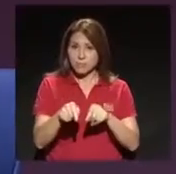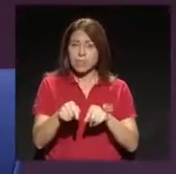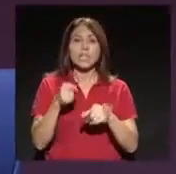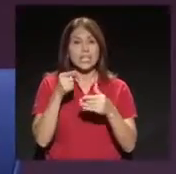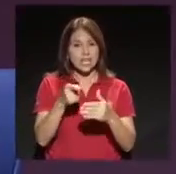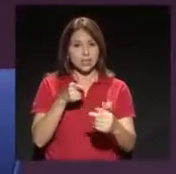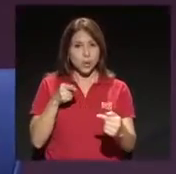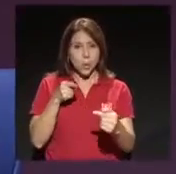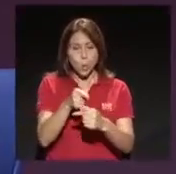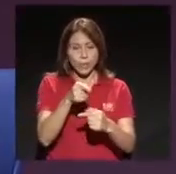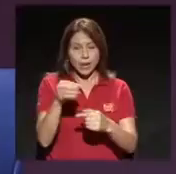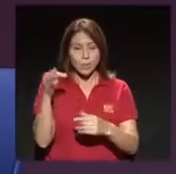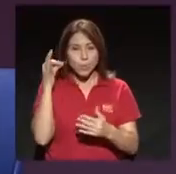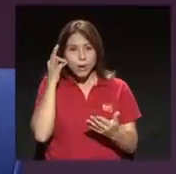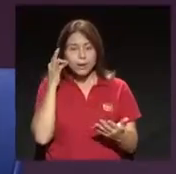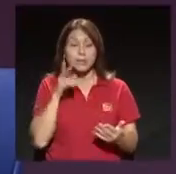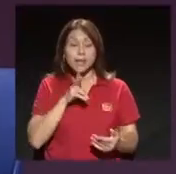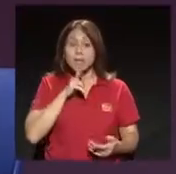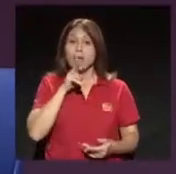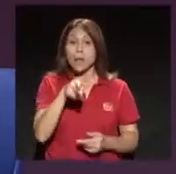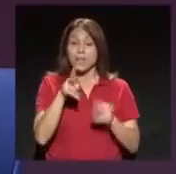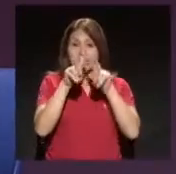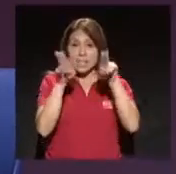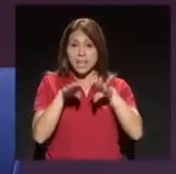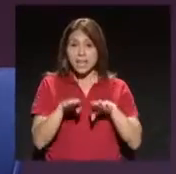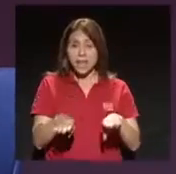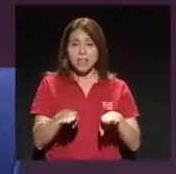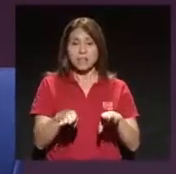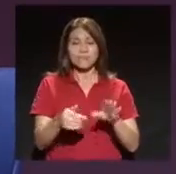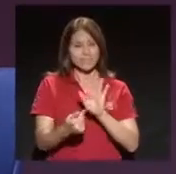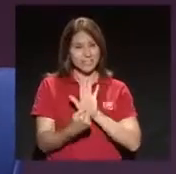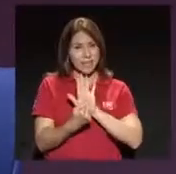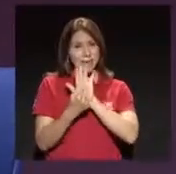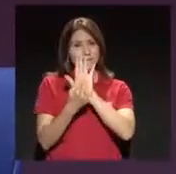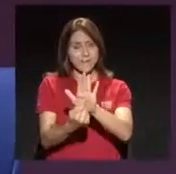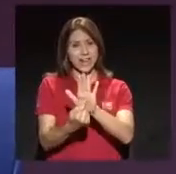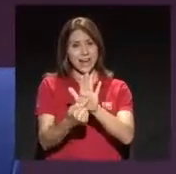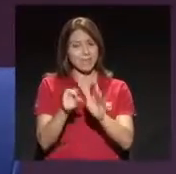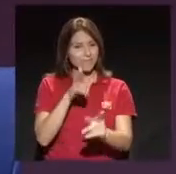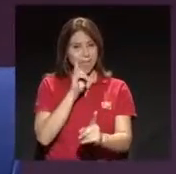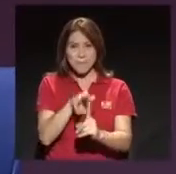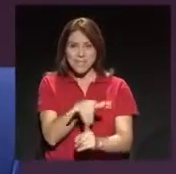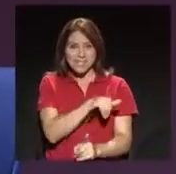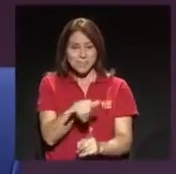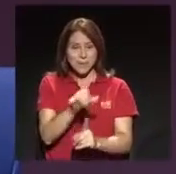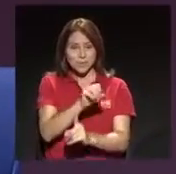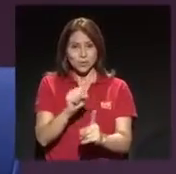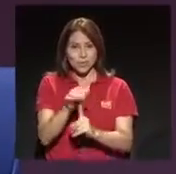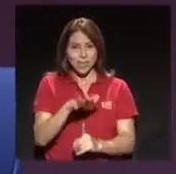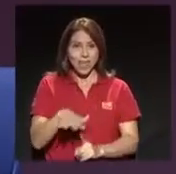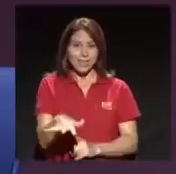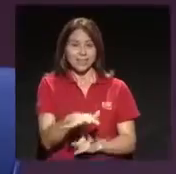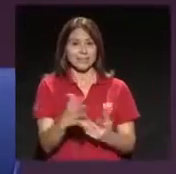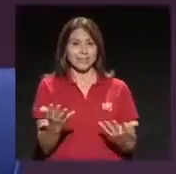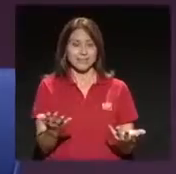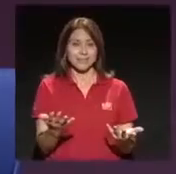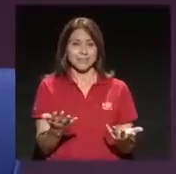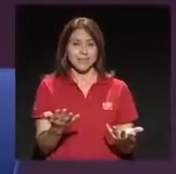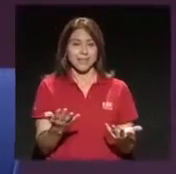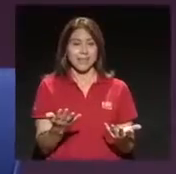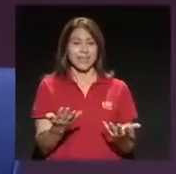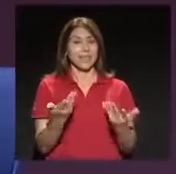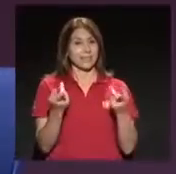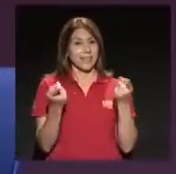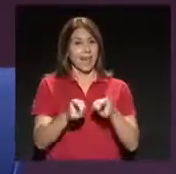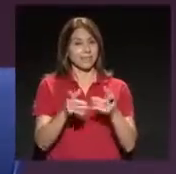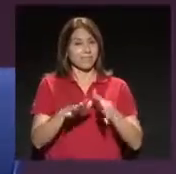mujeres, realmente Internet refleja exactamente esas mismas sociedades, ¿verdad?, que se